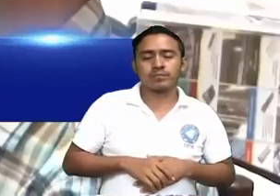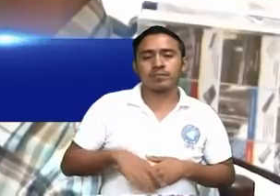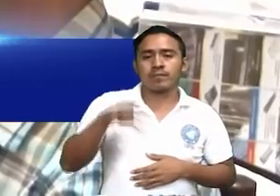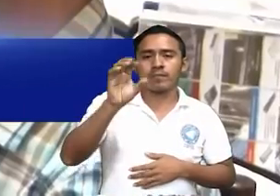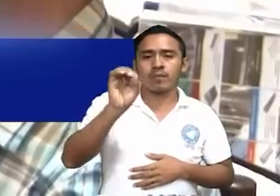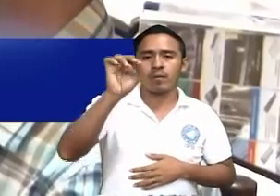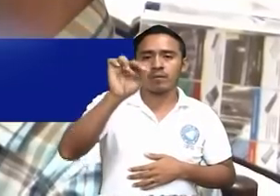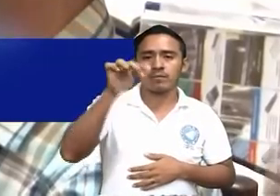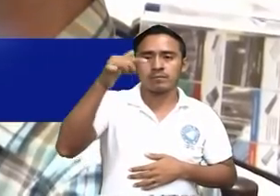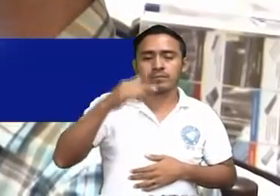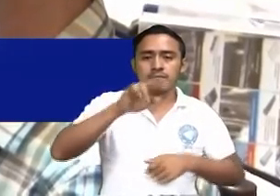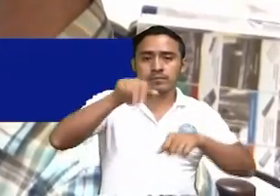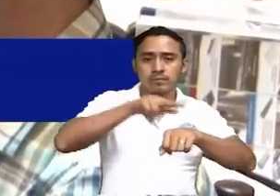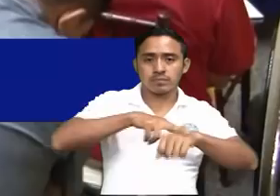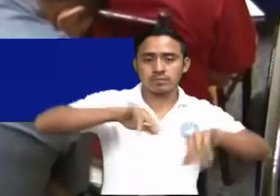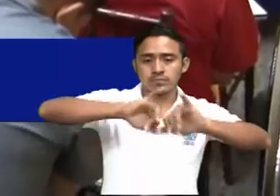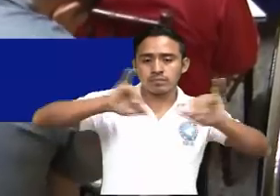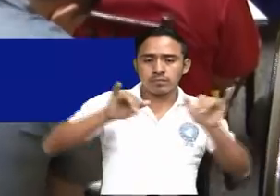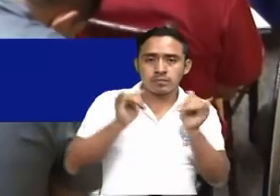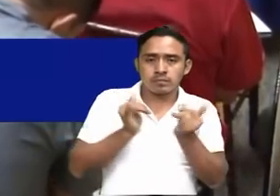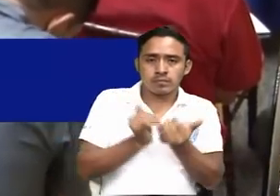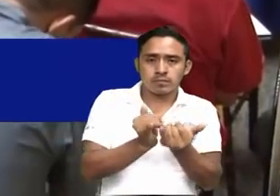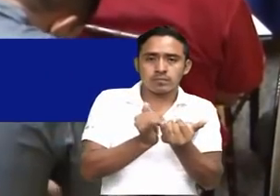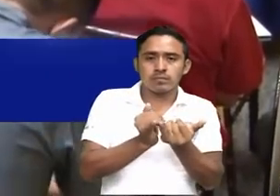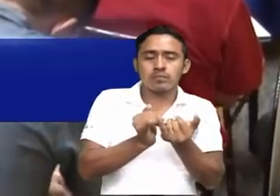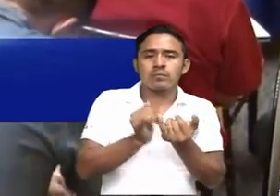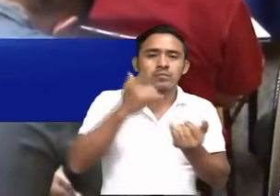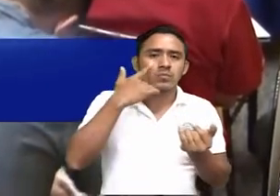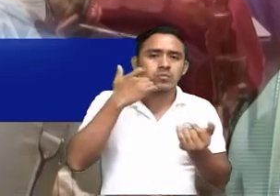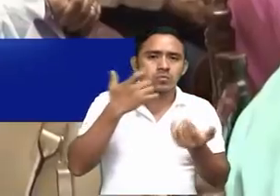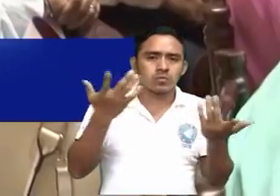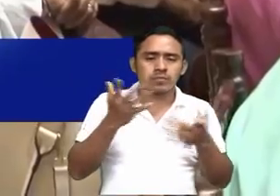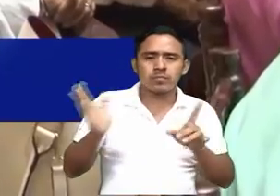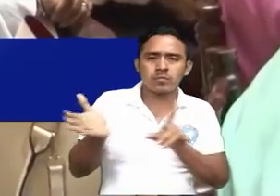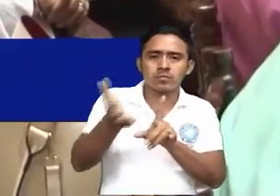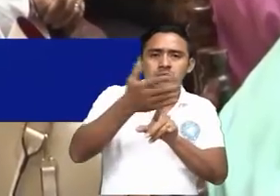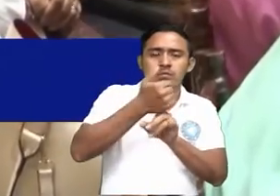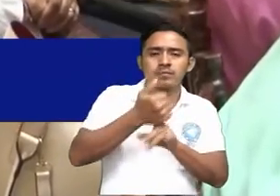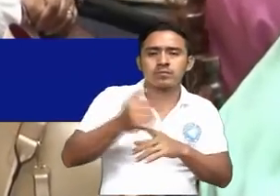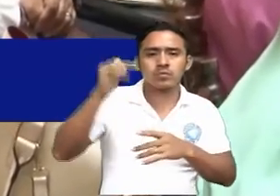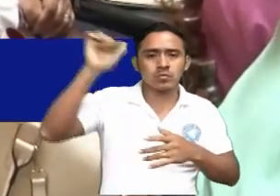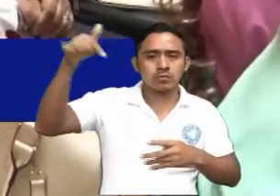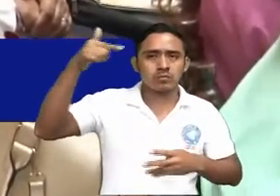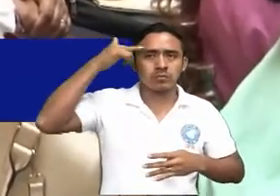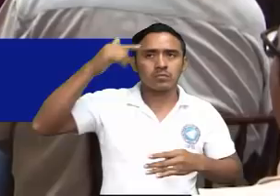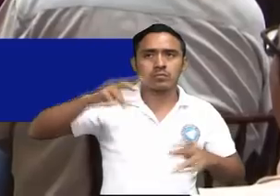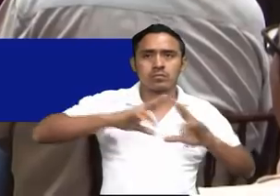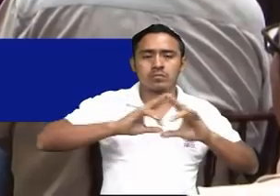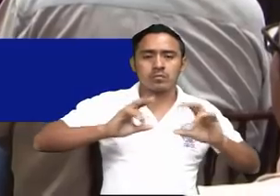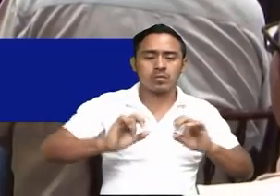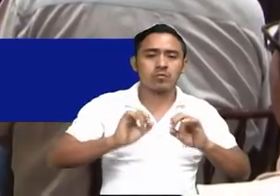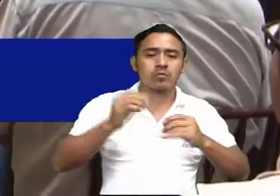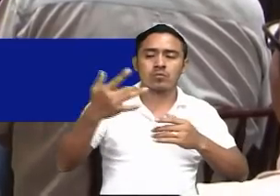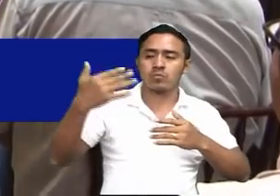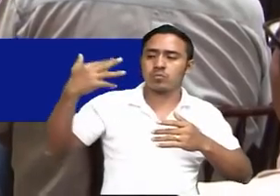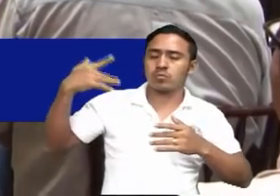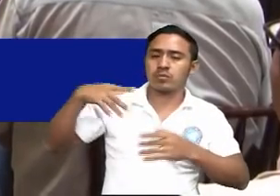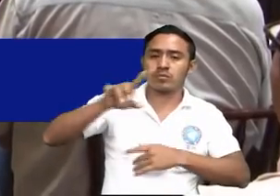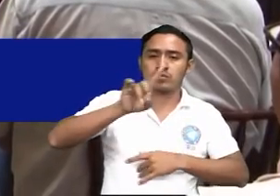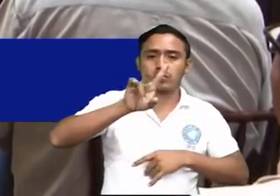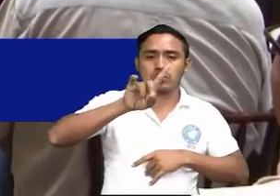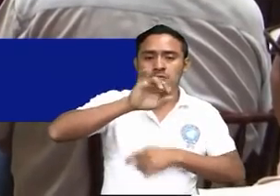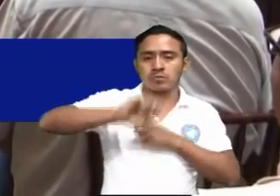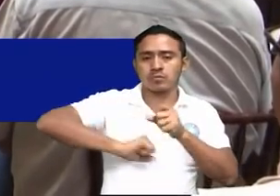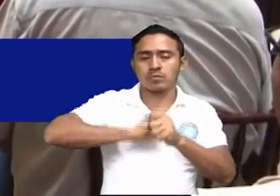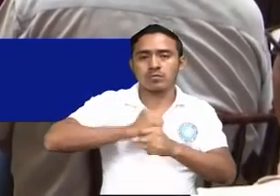ONGs nacionales e internacionales conocen logros alcanzados por el gobierno de Nicaragua en los últimos 12